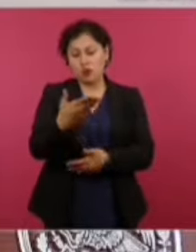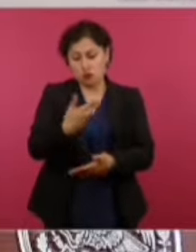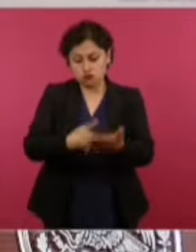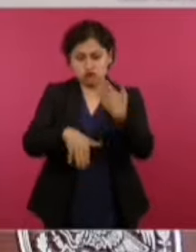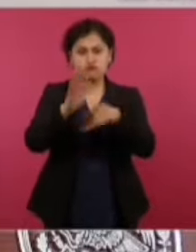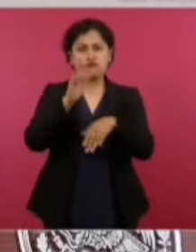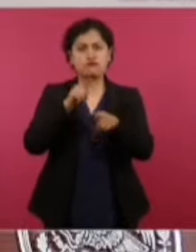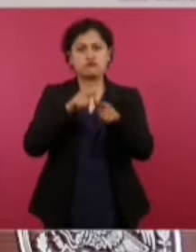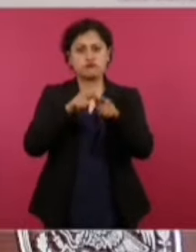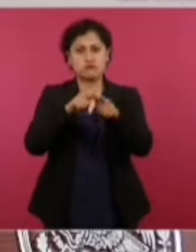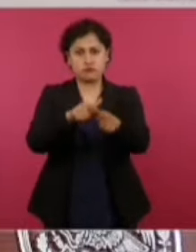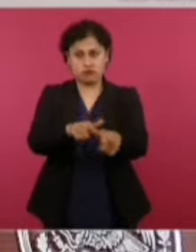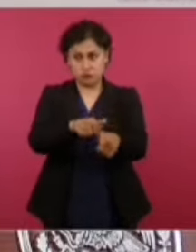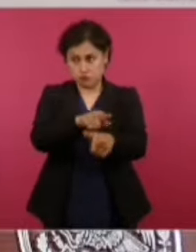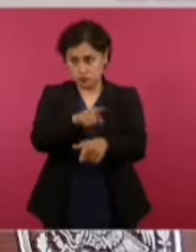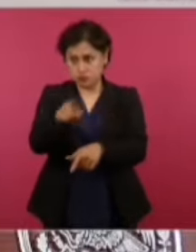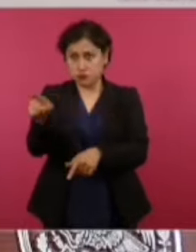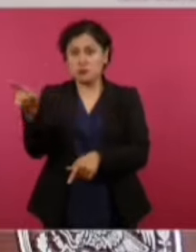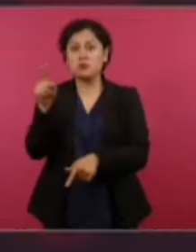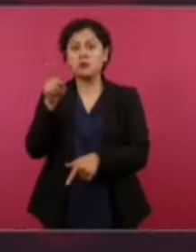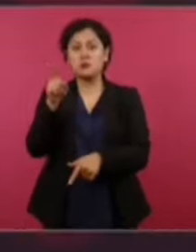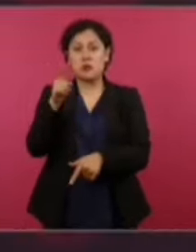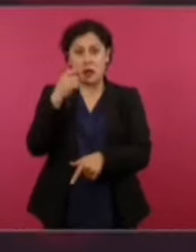progresando con justicia,